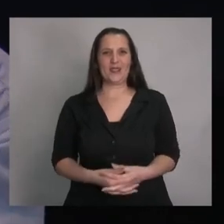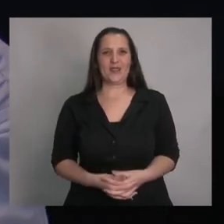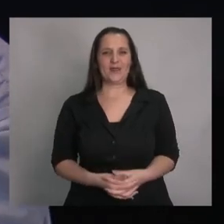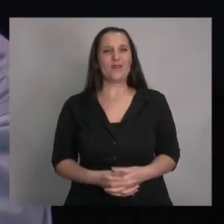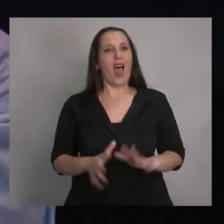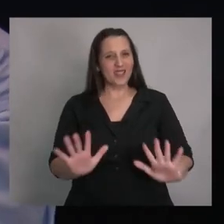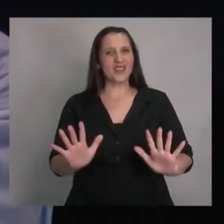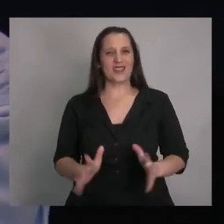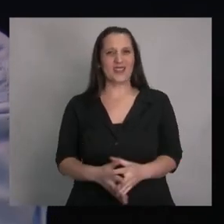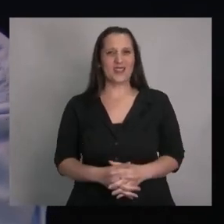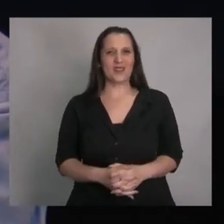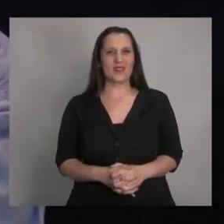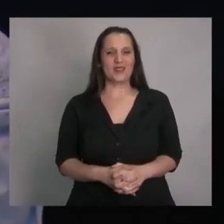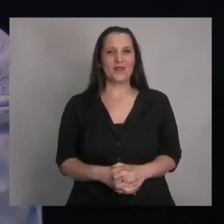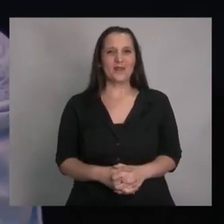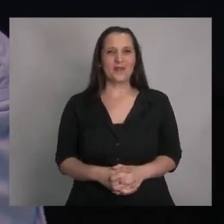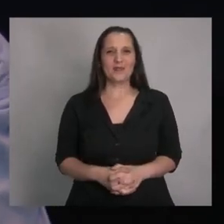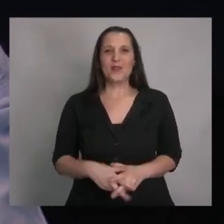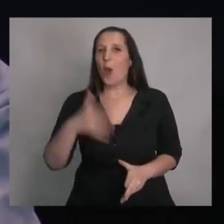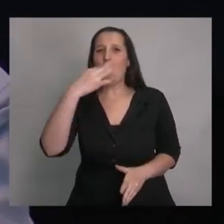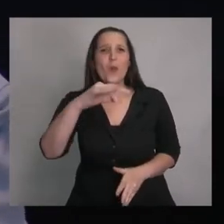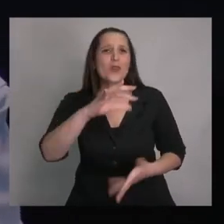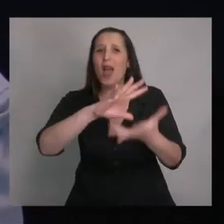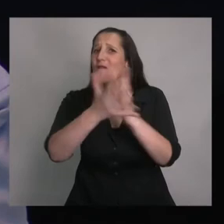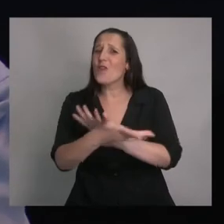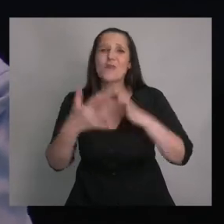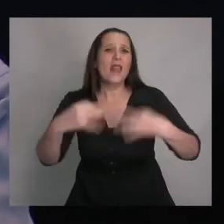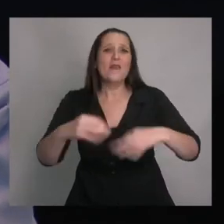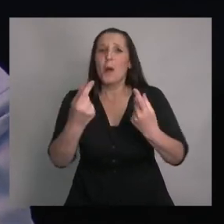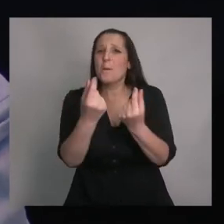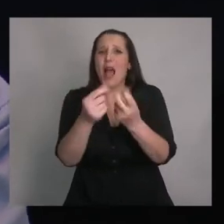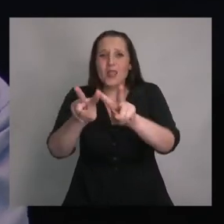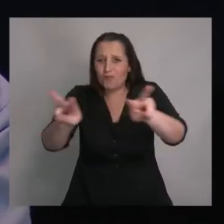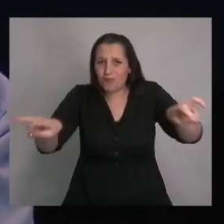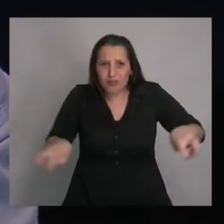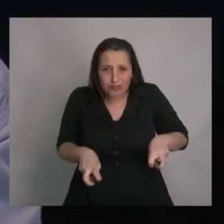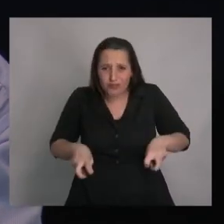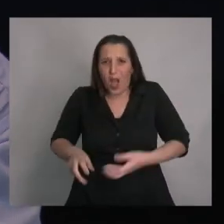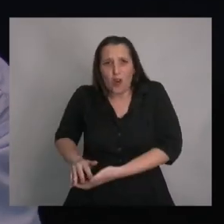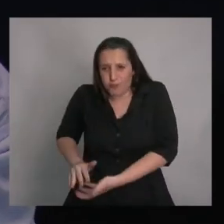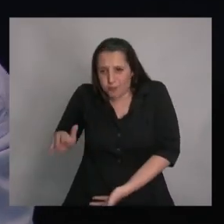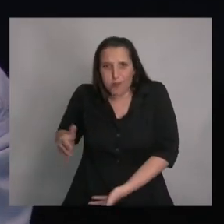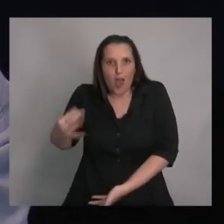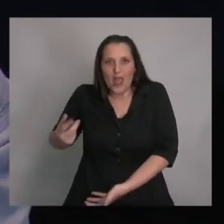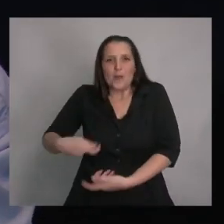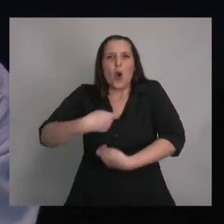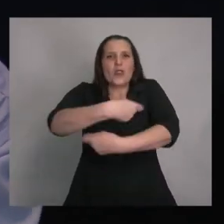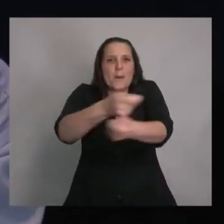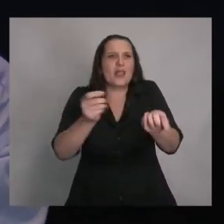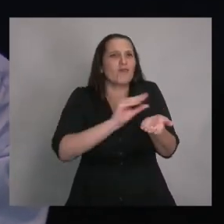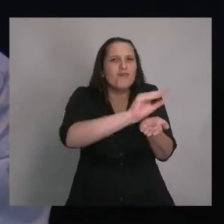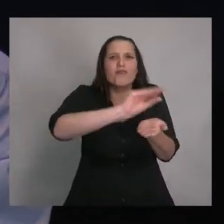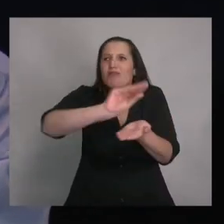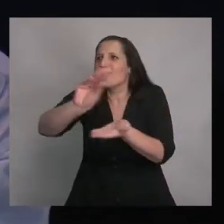es así la única forma es esta distribución pero tenemos que avanzar en esto tenemos que avanzar